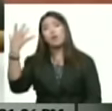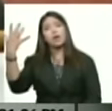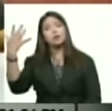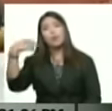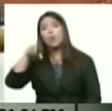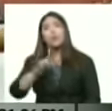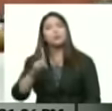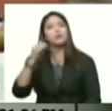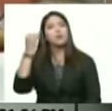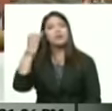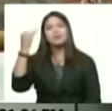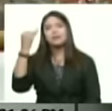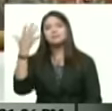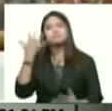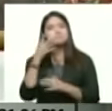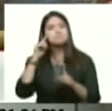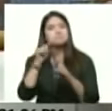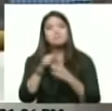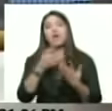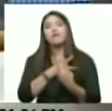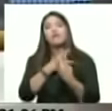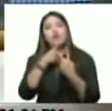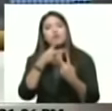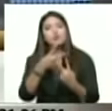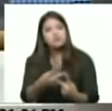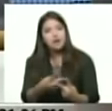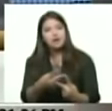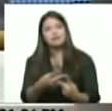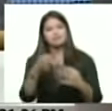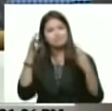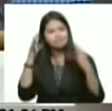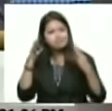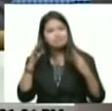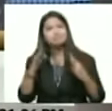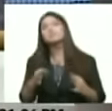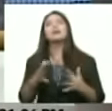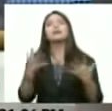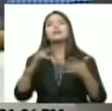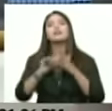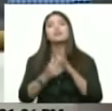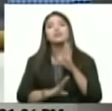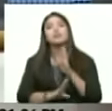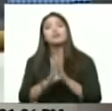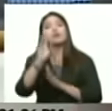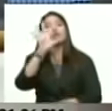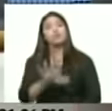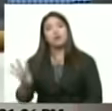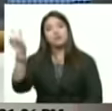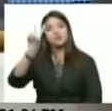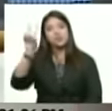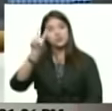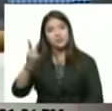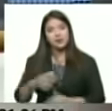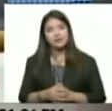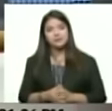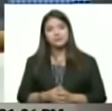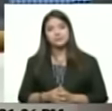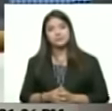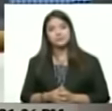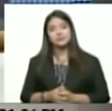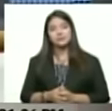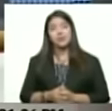solo pensamiento en el sentido de la voluntad férrea, que es la recuperación del país y la generación